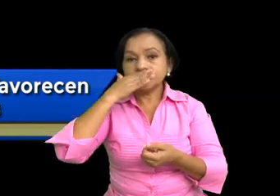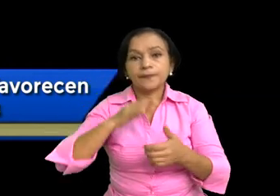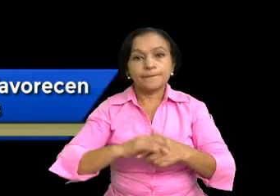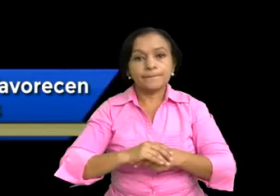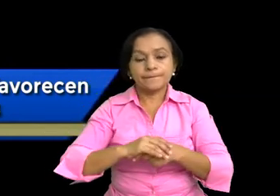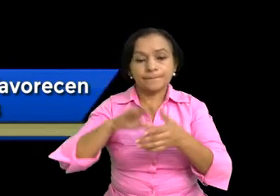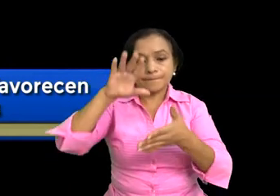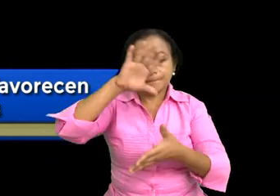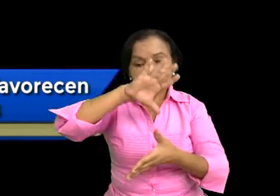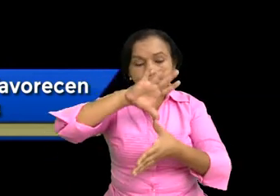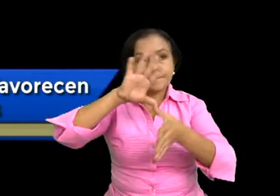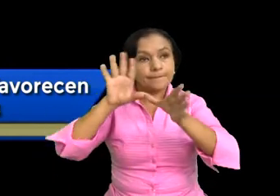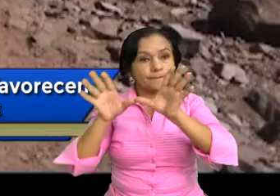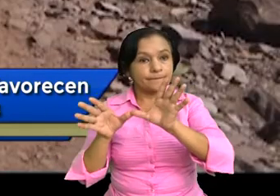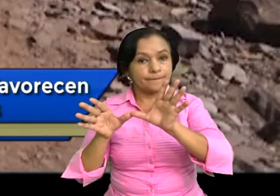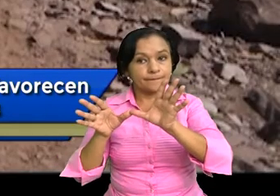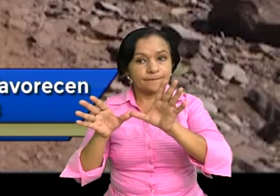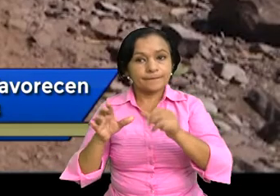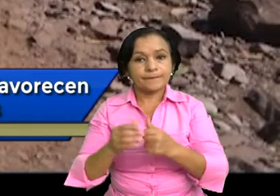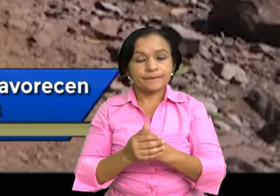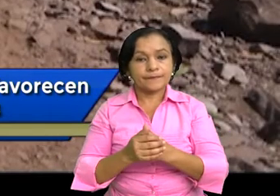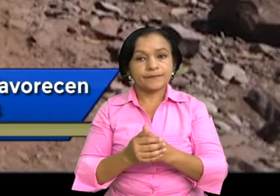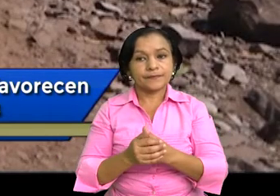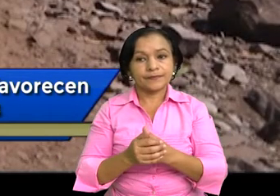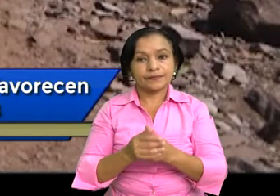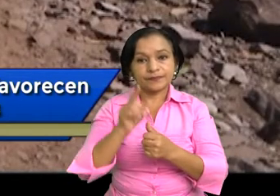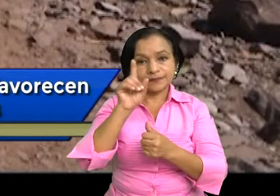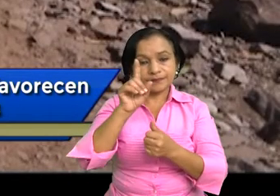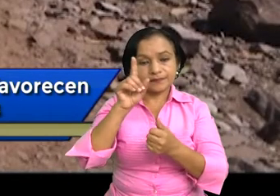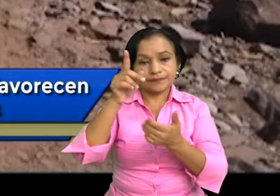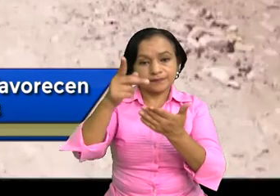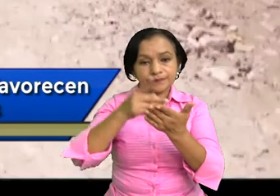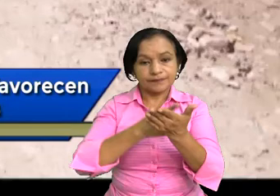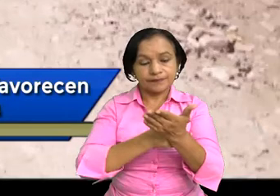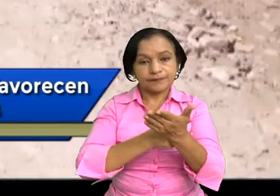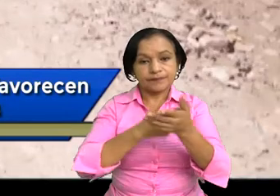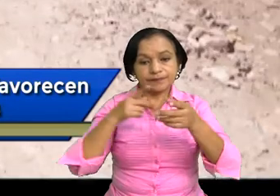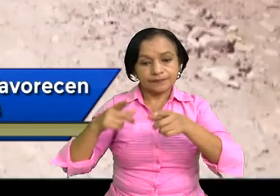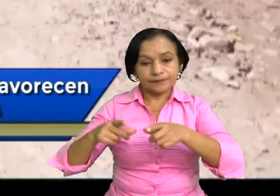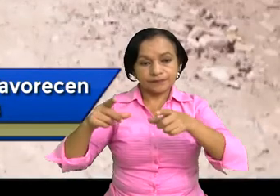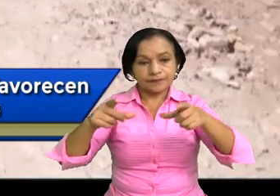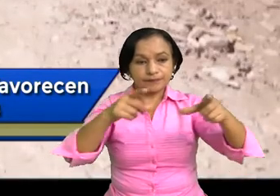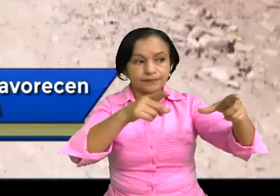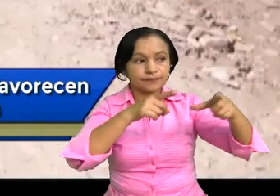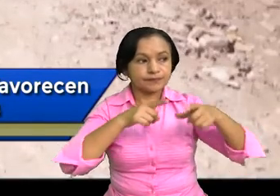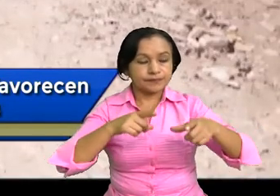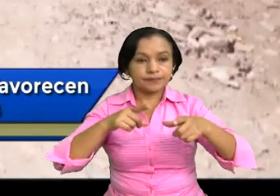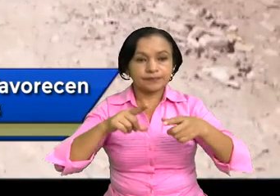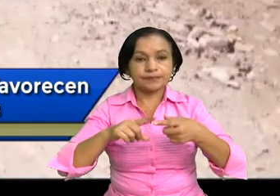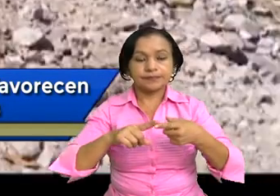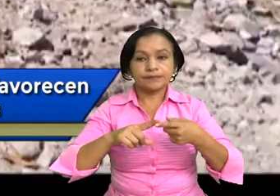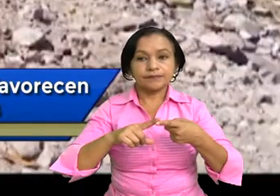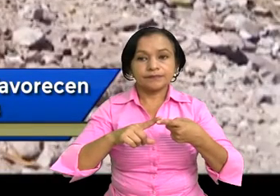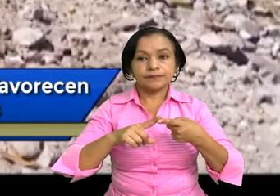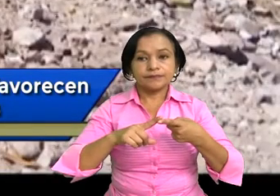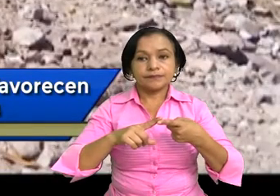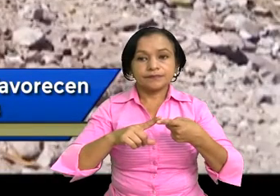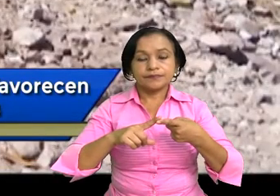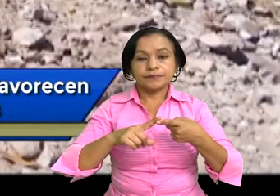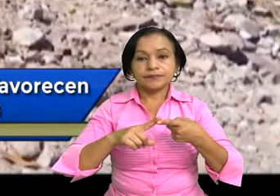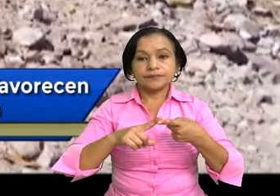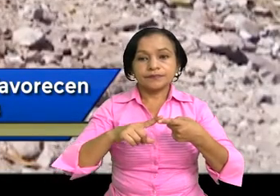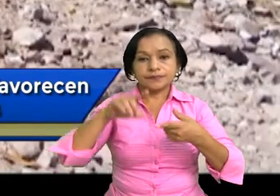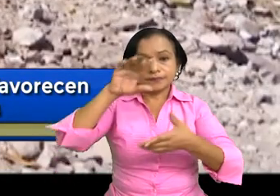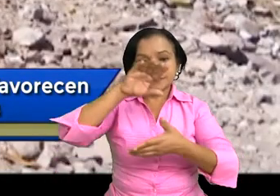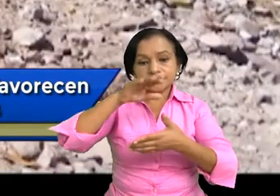la costa caribe este es el primer proyecto de adoquinado que hacemos ahí en lo que es la parte